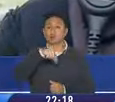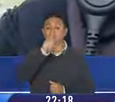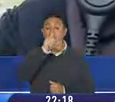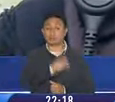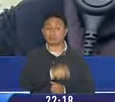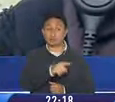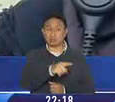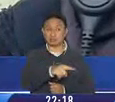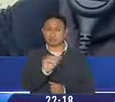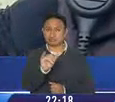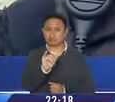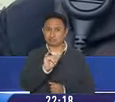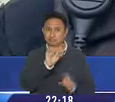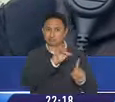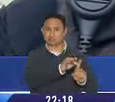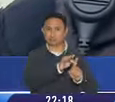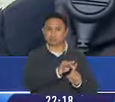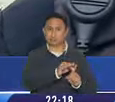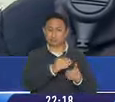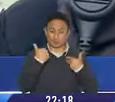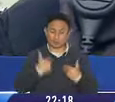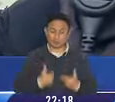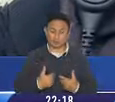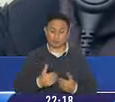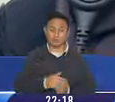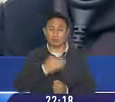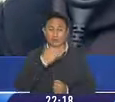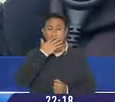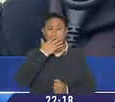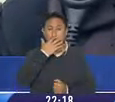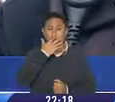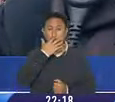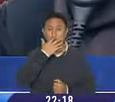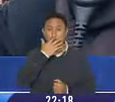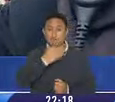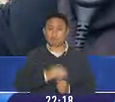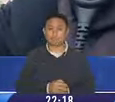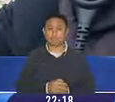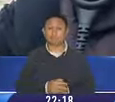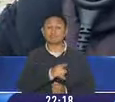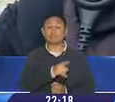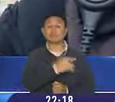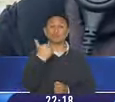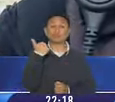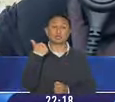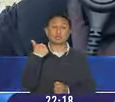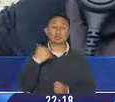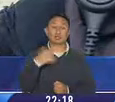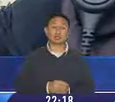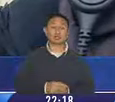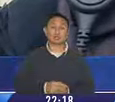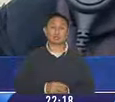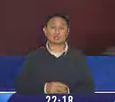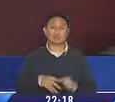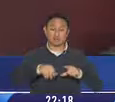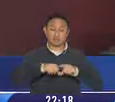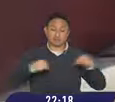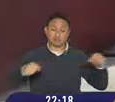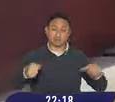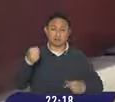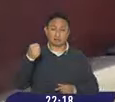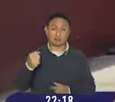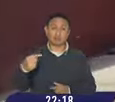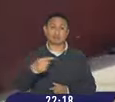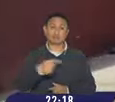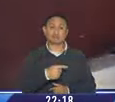tales características, ¿sí? Con la ropa, la vestimenta que nos indicaban. Asimismo, en poder de ese individuo encontramos el arma. Este tipo de riñas se